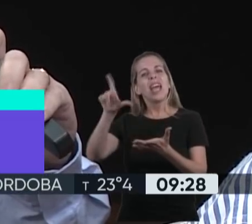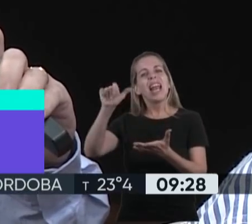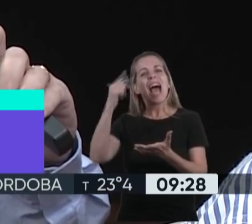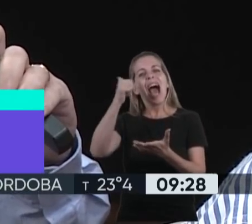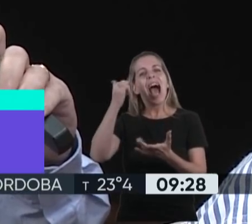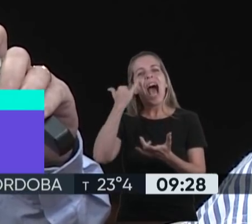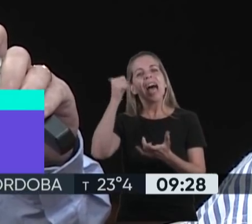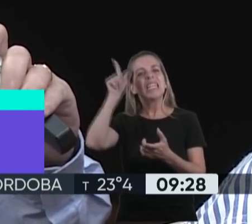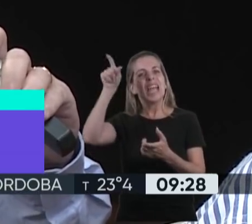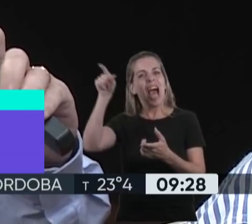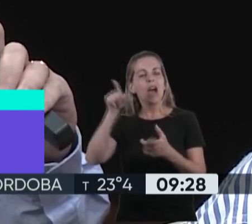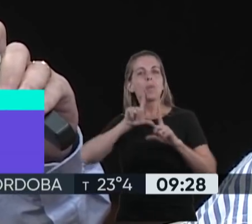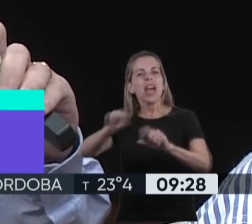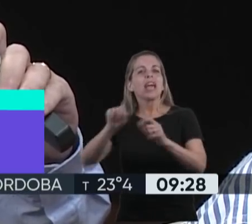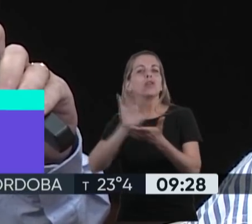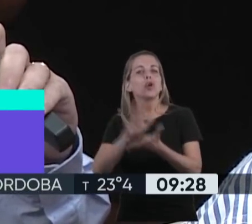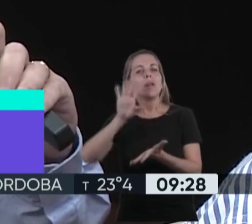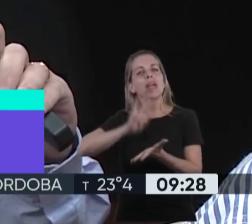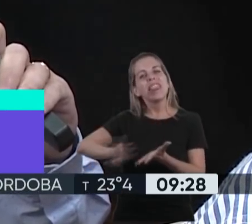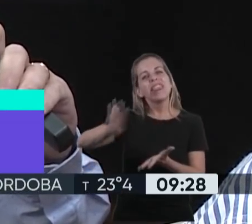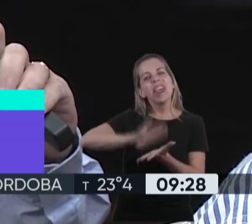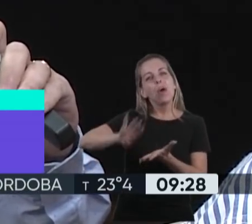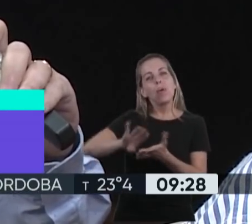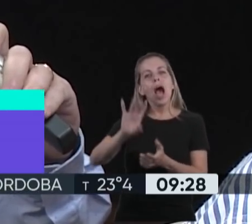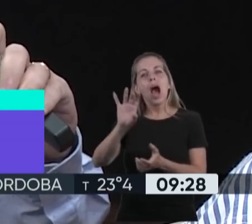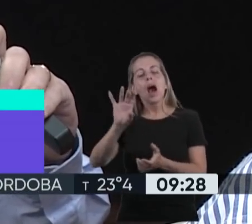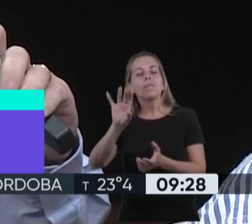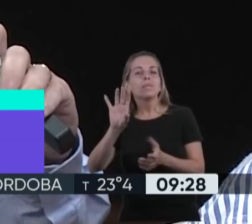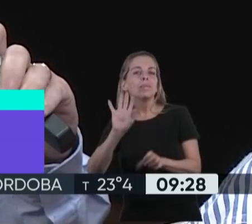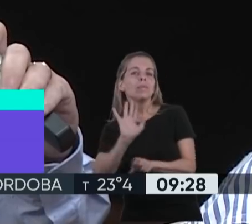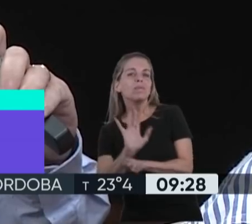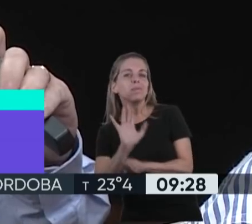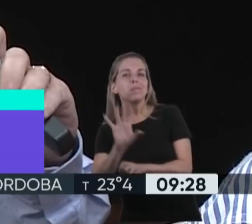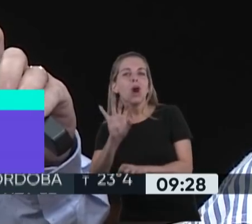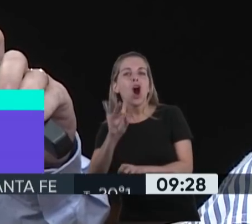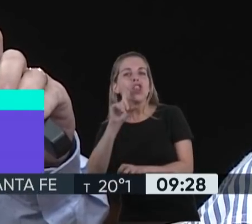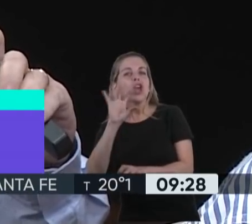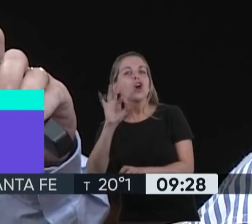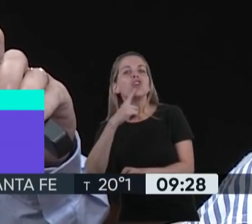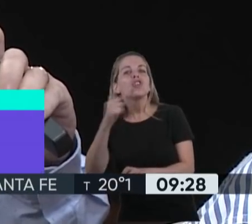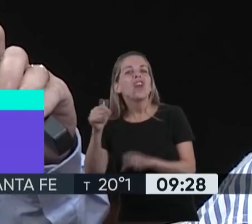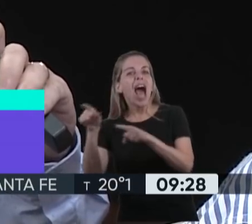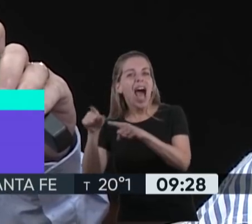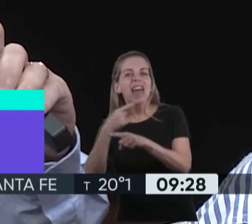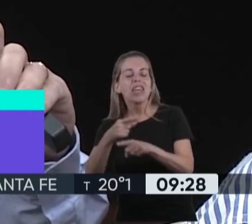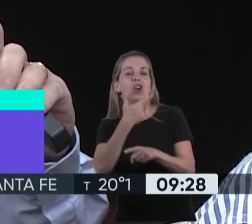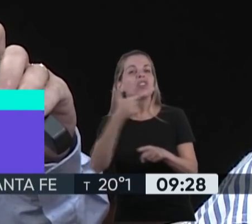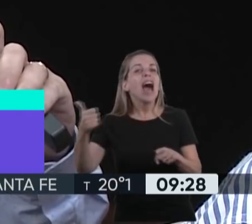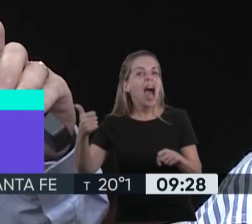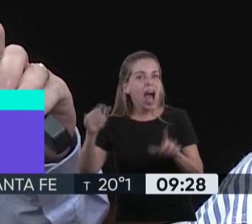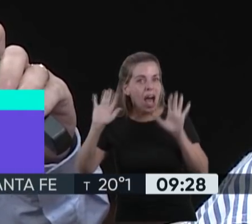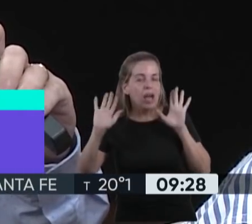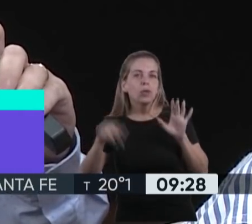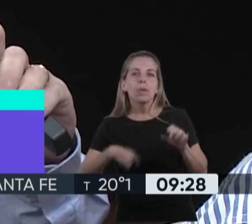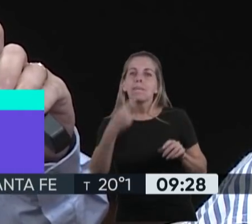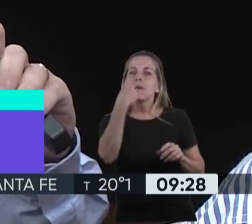declarar una deuda ociosa y una deuda que, según su criterio, fue una estafa. Le quería consultar puntualmente si el gobierno